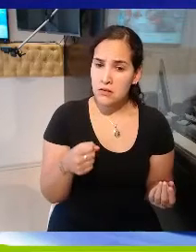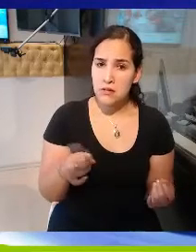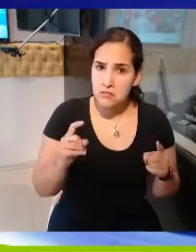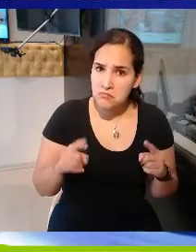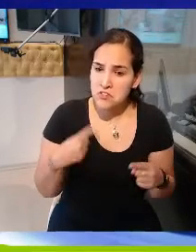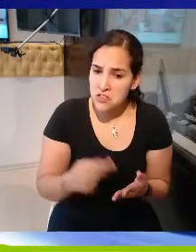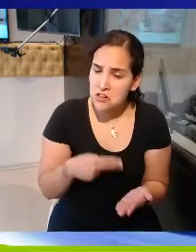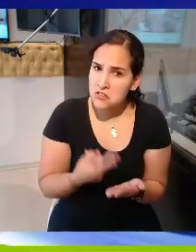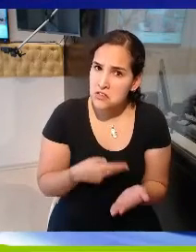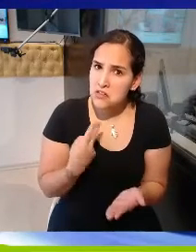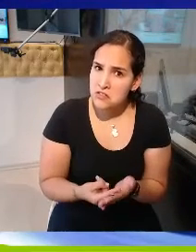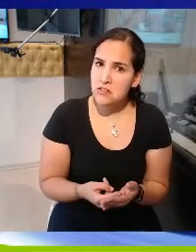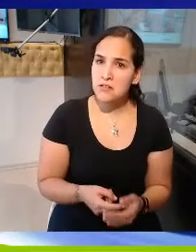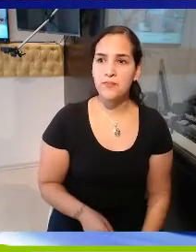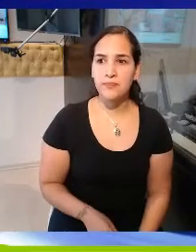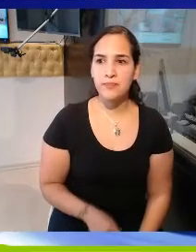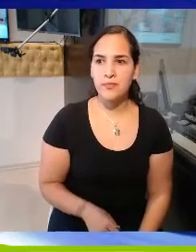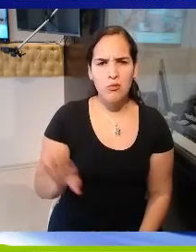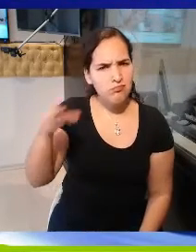Sigue, cante, cante, siga. Que siempre, amigo, chau. Me acuerdo la letra.